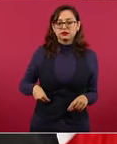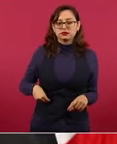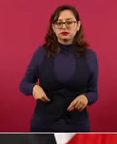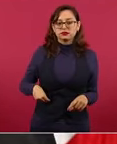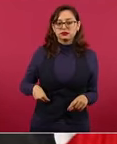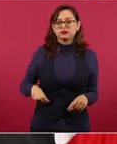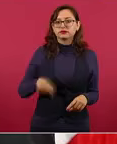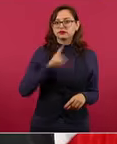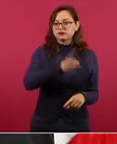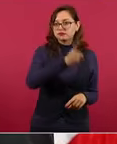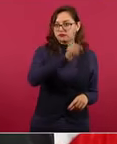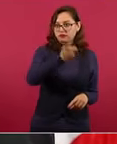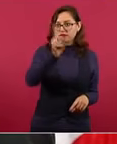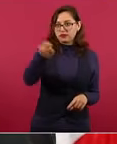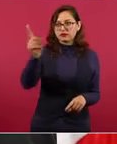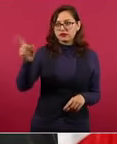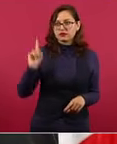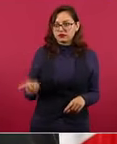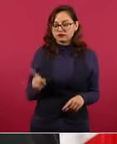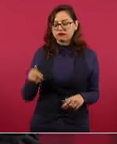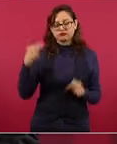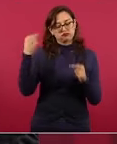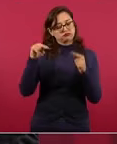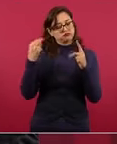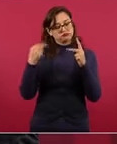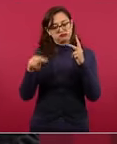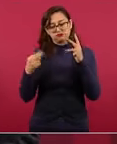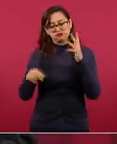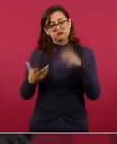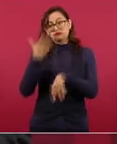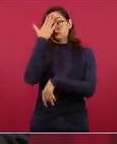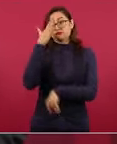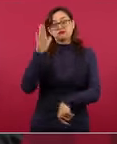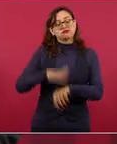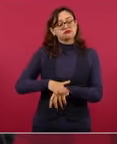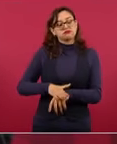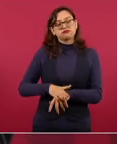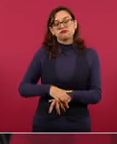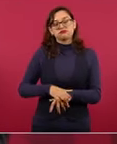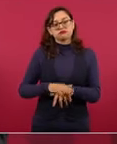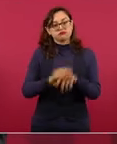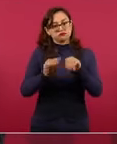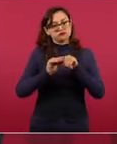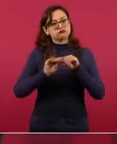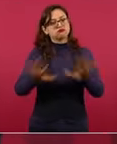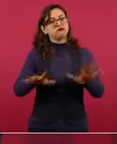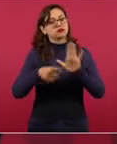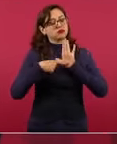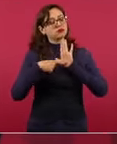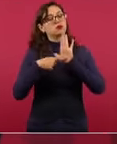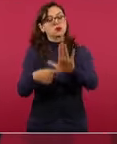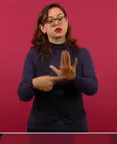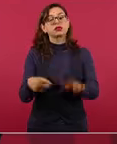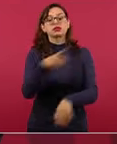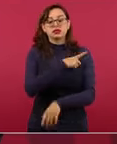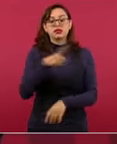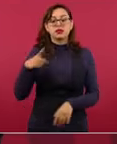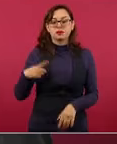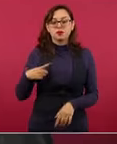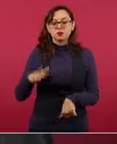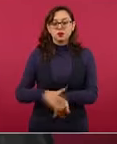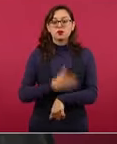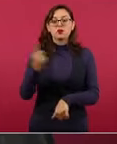no haya olvido para que no se vuelvan a repetir esos